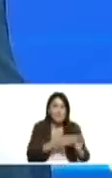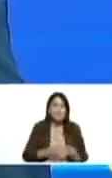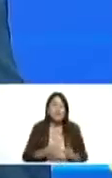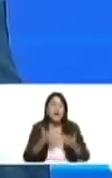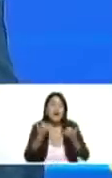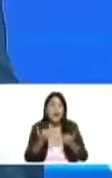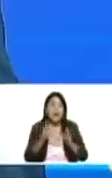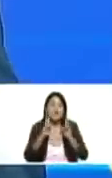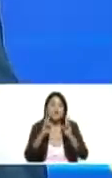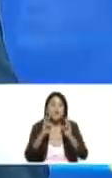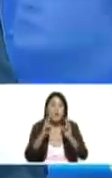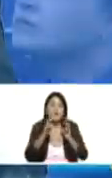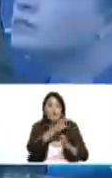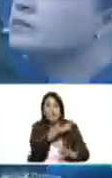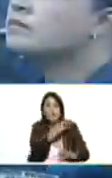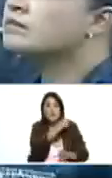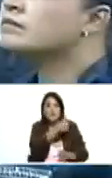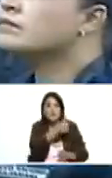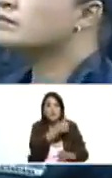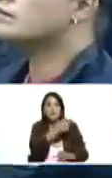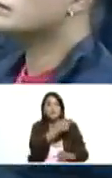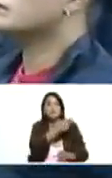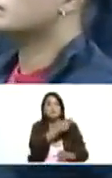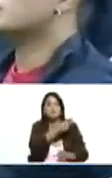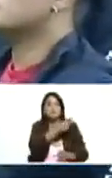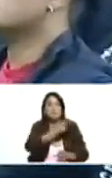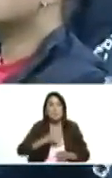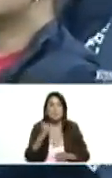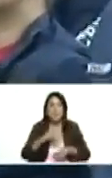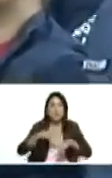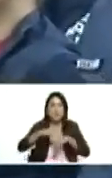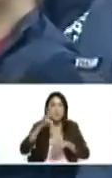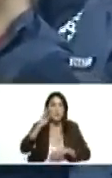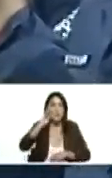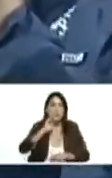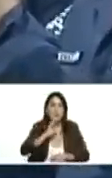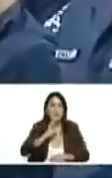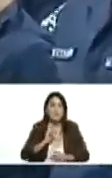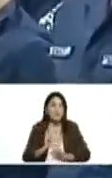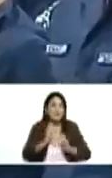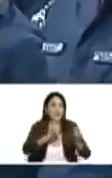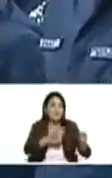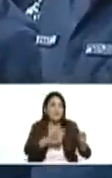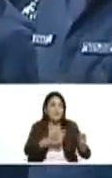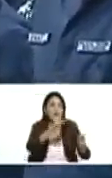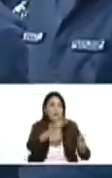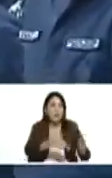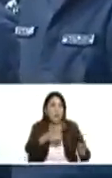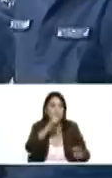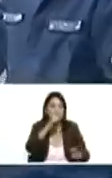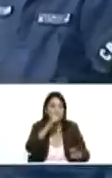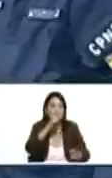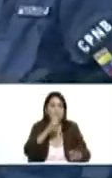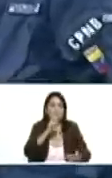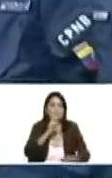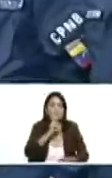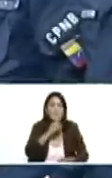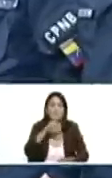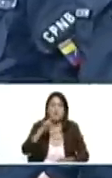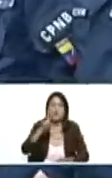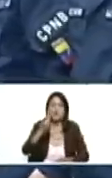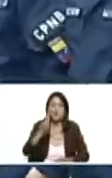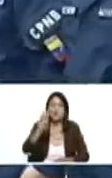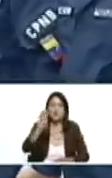designar como jefe de la Policía Nacional Bolivariana a el general Rubén